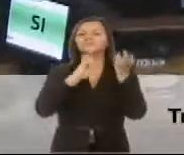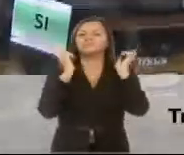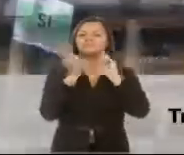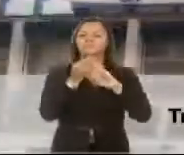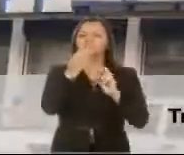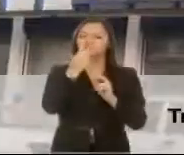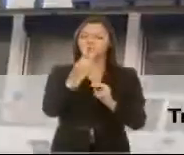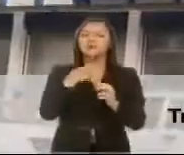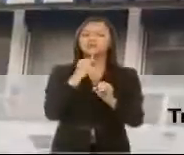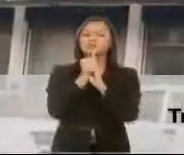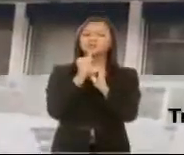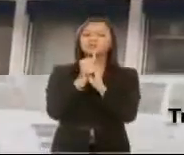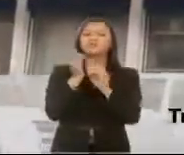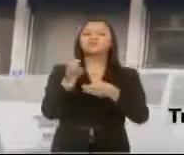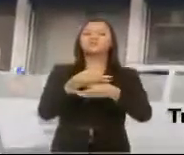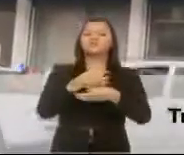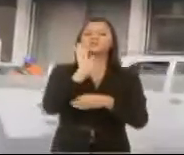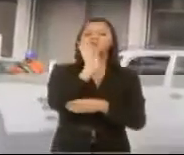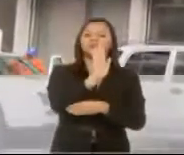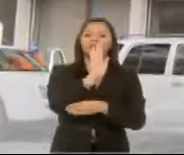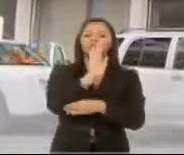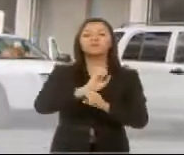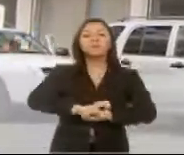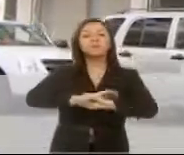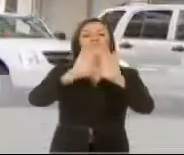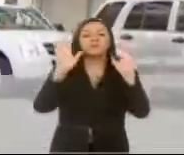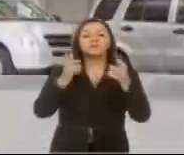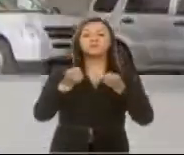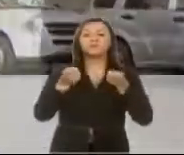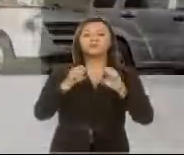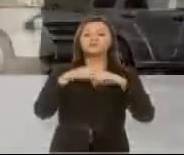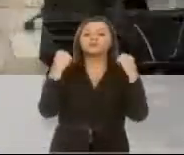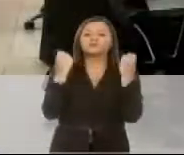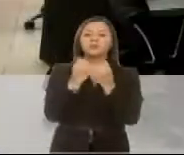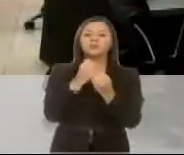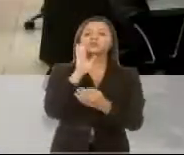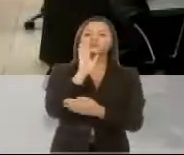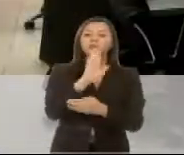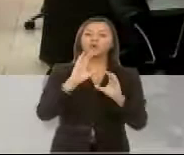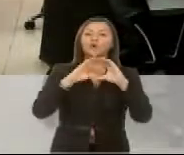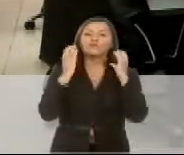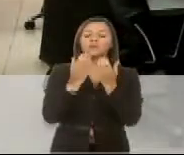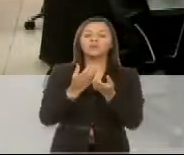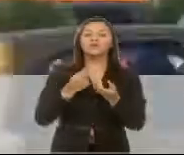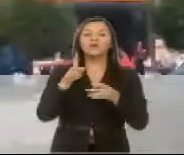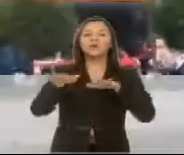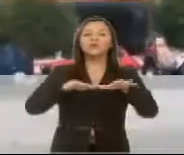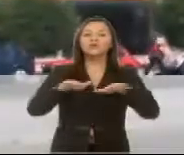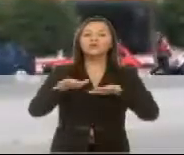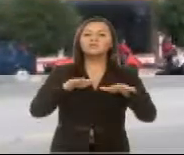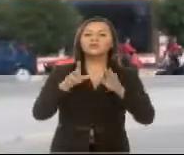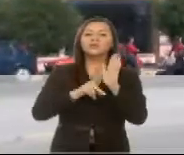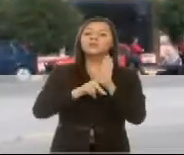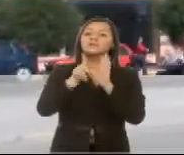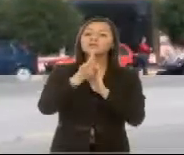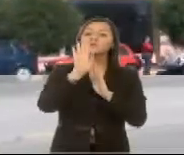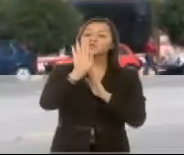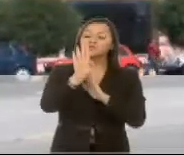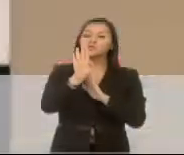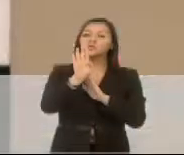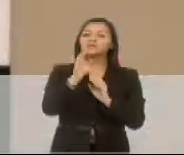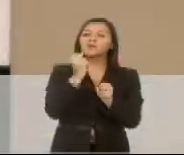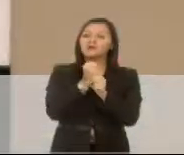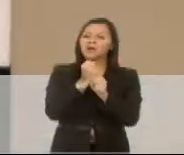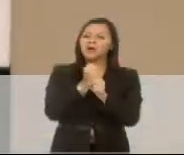que regula la estructura institucional y funcionamiento de la Función de Transparencia y Control Social y de su Comité de Coordinación, y desarrolla